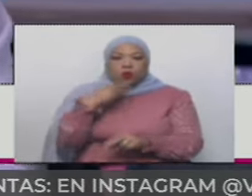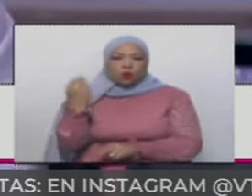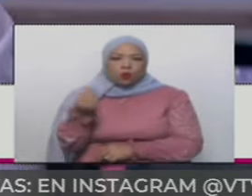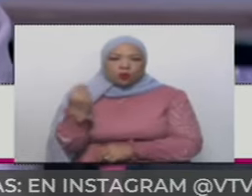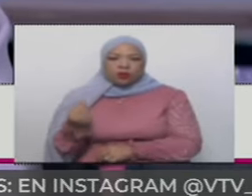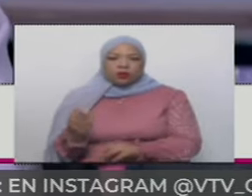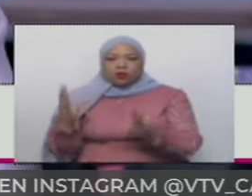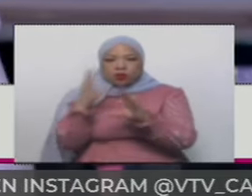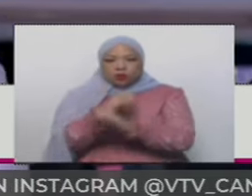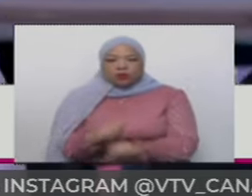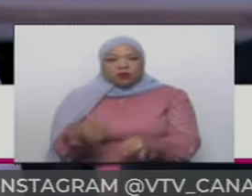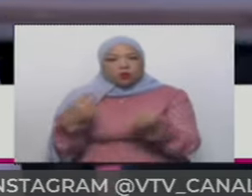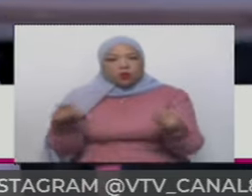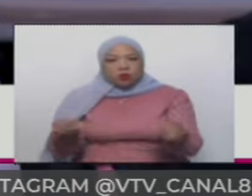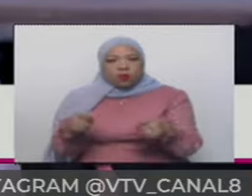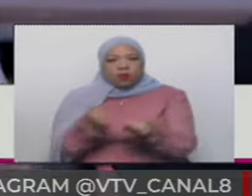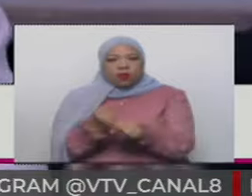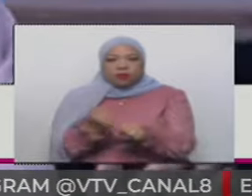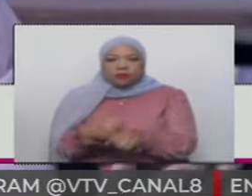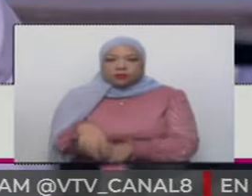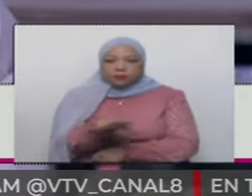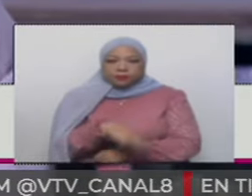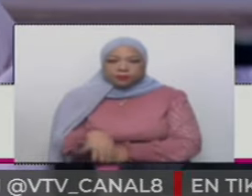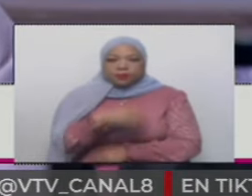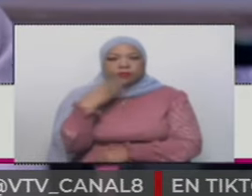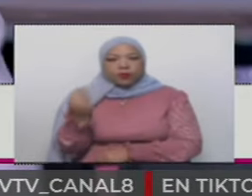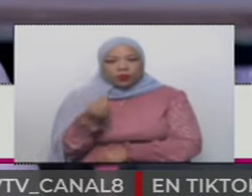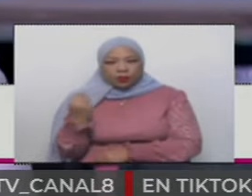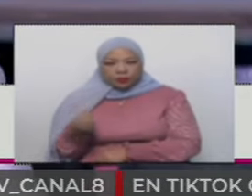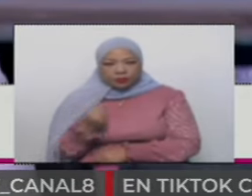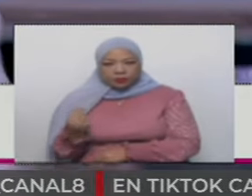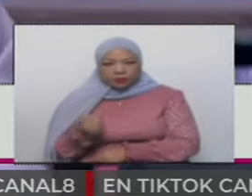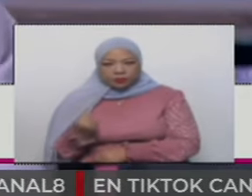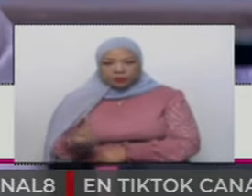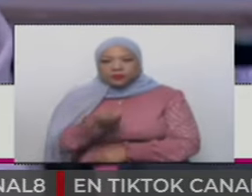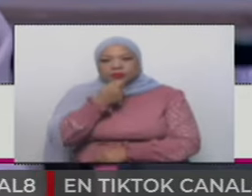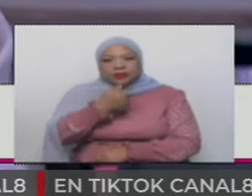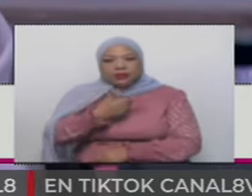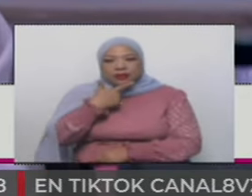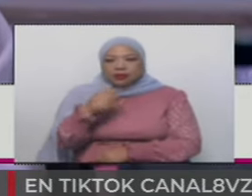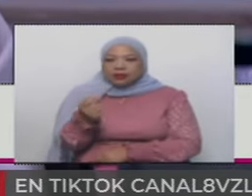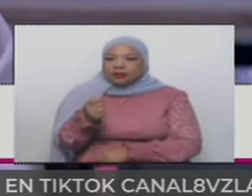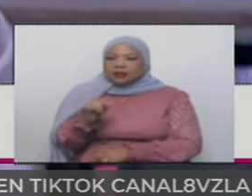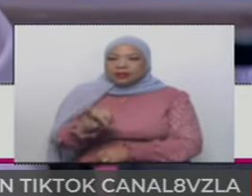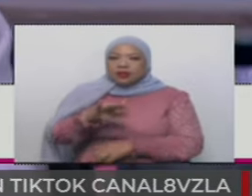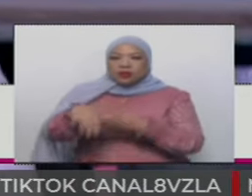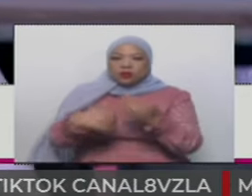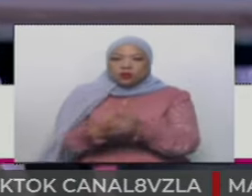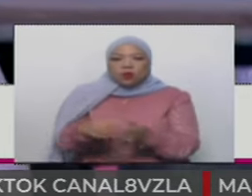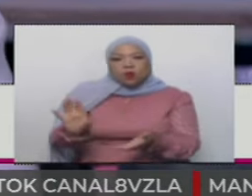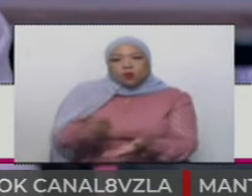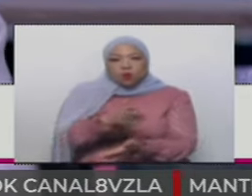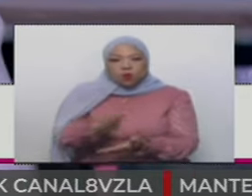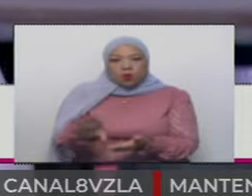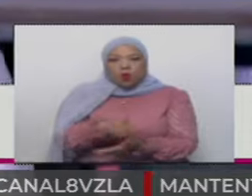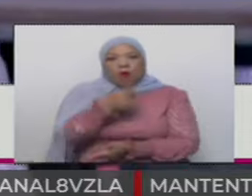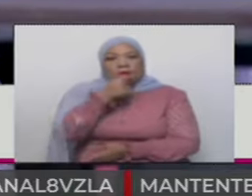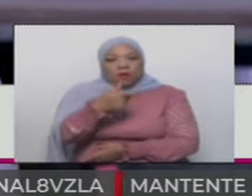una tarima con música, la Plaza de la Juventud, bueno, es una sede espectacular para conciertos. Yo creo